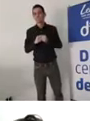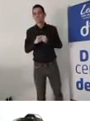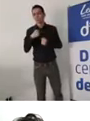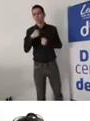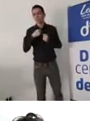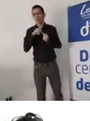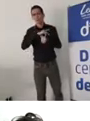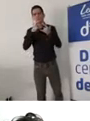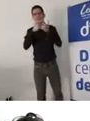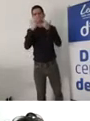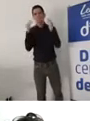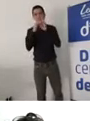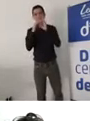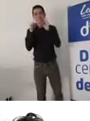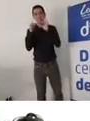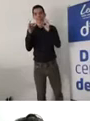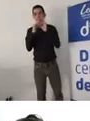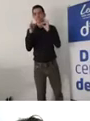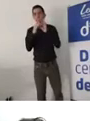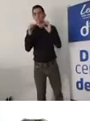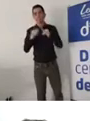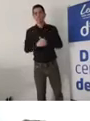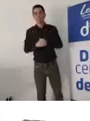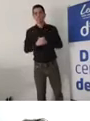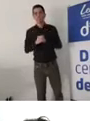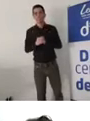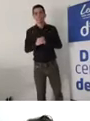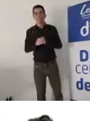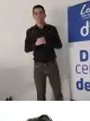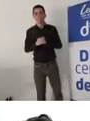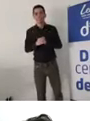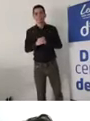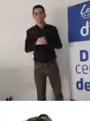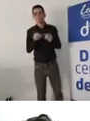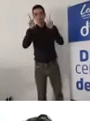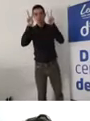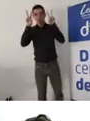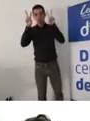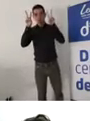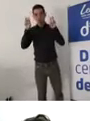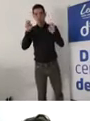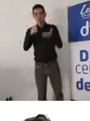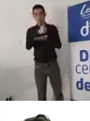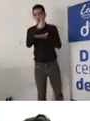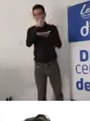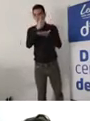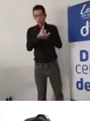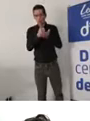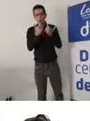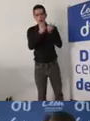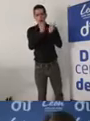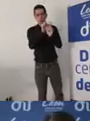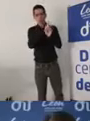a partir de esa historia, cómo vamos a llegar a hablar de la construcción de la ciudadanía juvenil para la inclusión social y